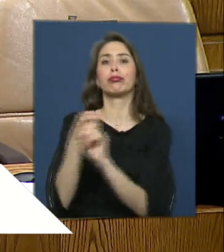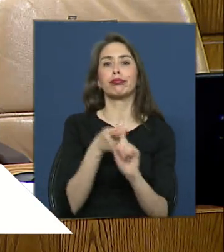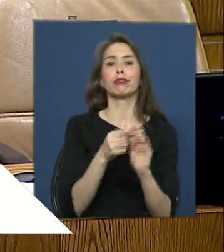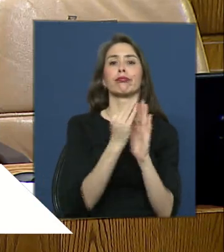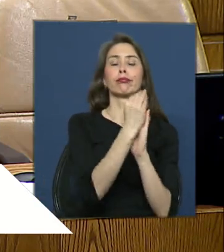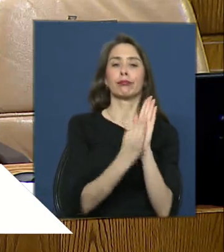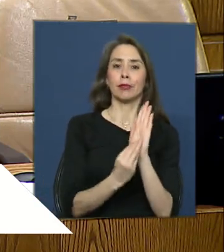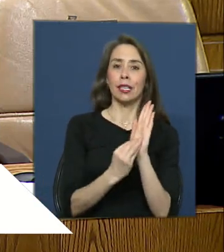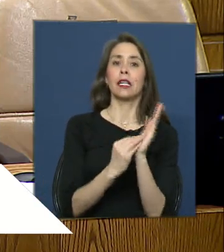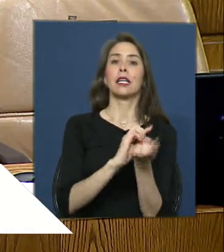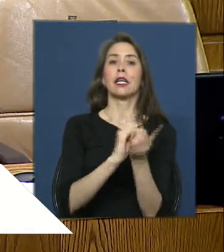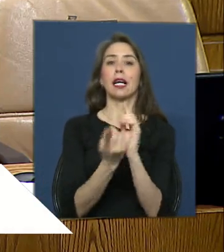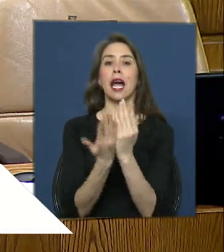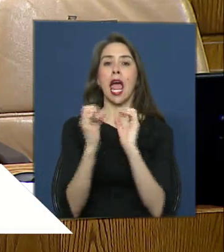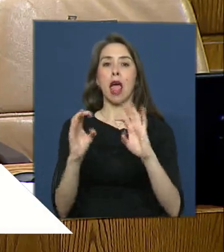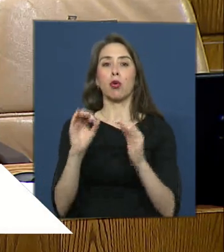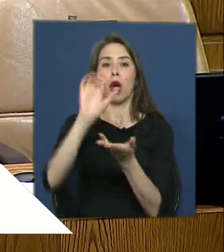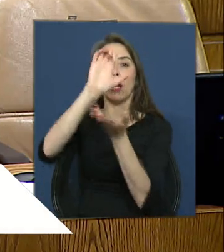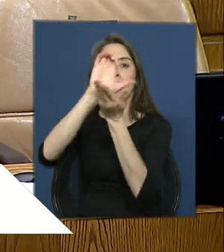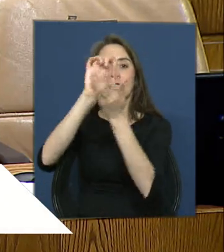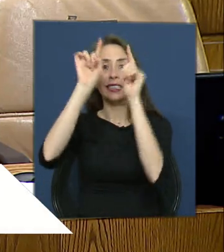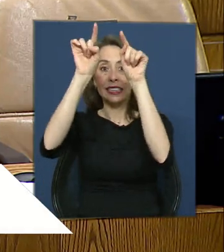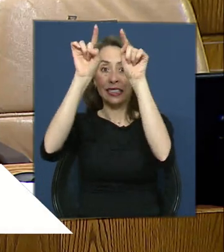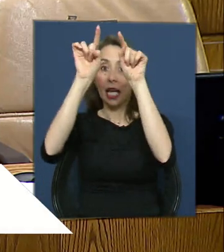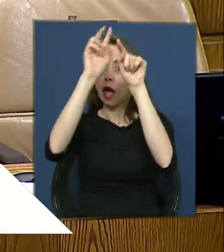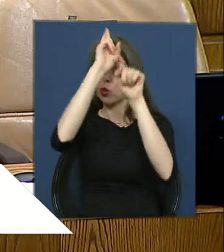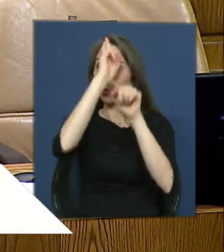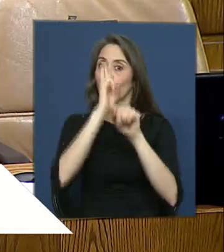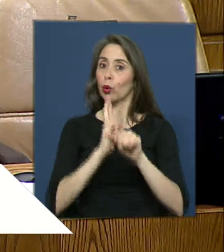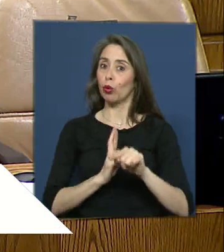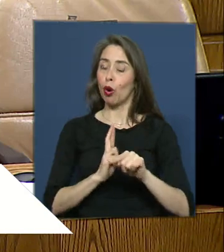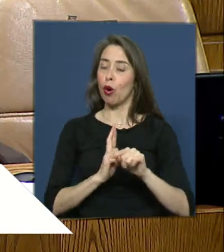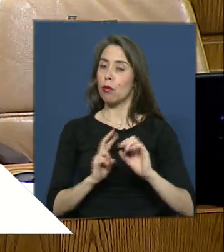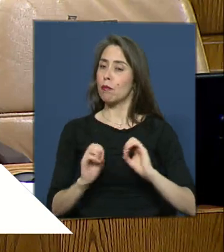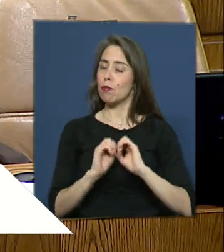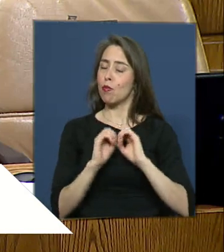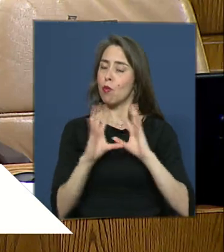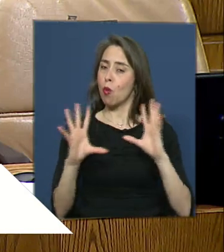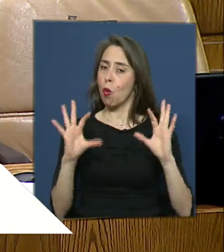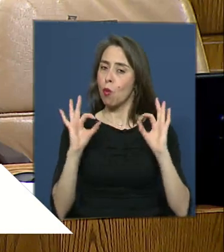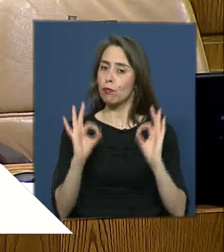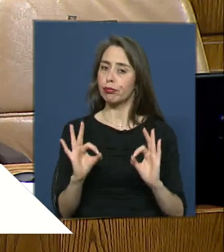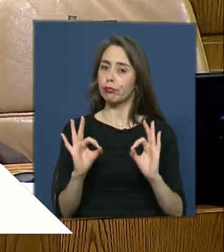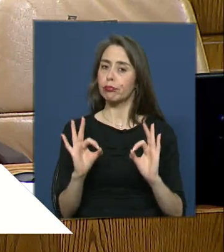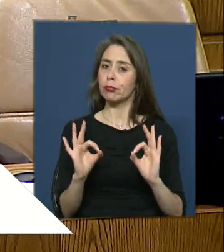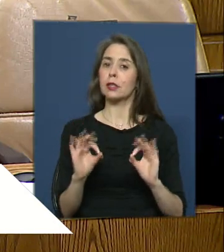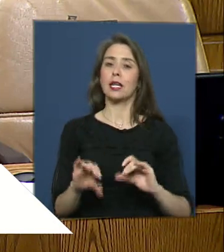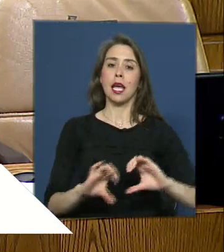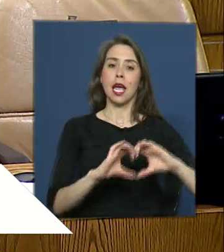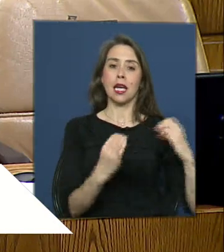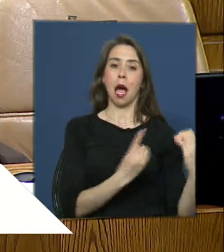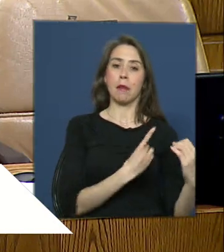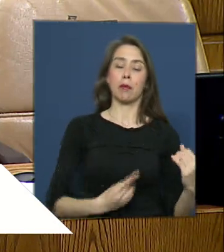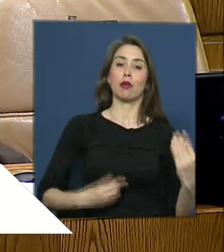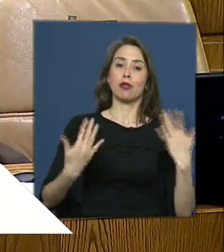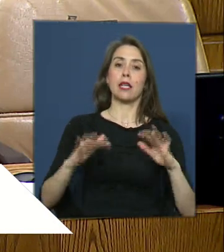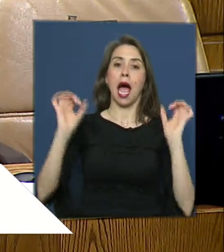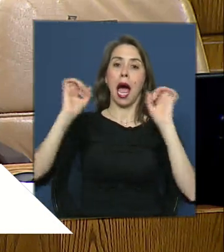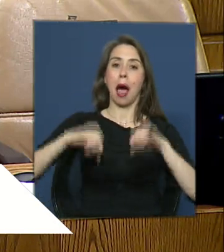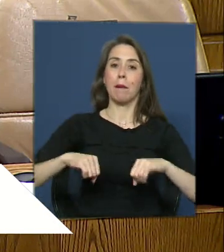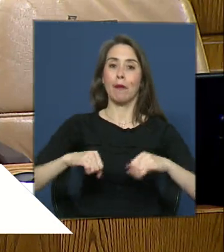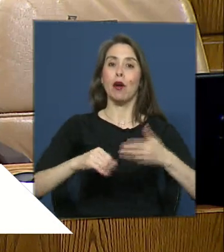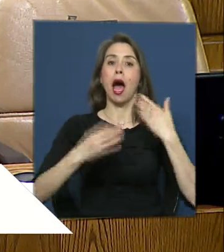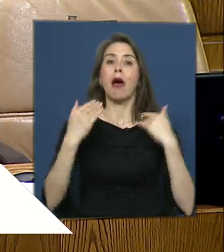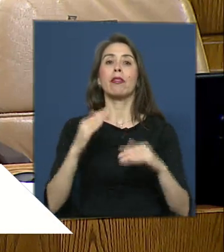una educación en donde el Estado tenga un rol muy claro, muy firme, a través de lo que ya esta Cámara aprobó en el proceso de